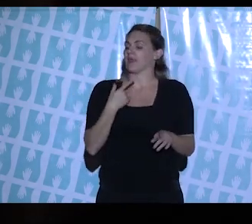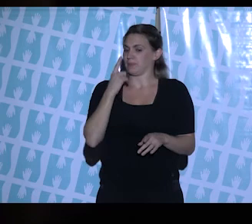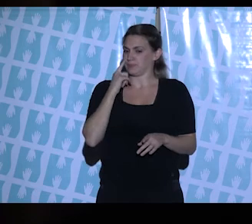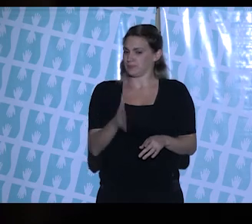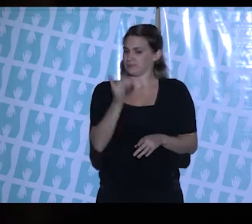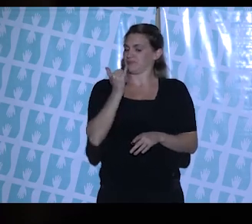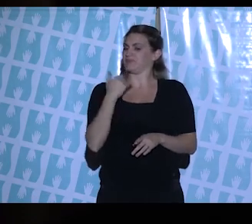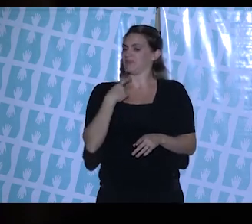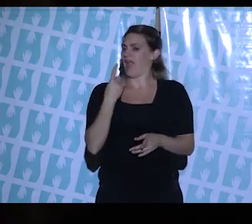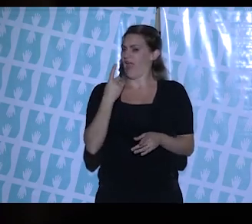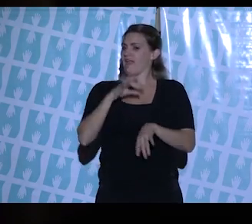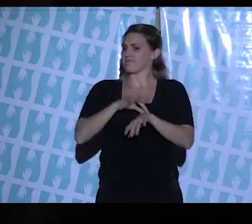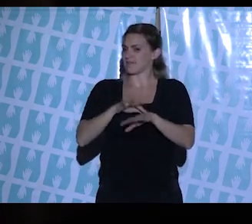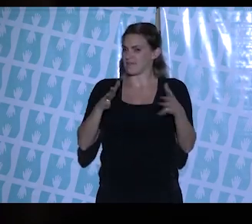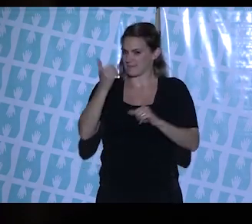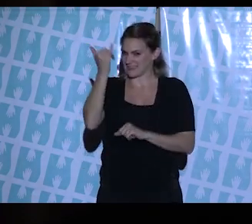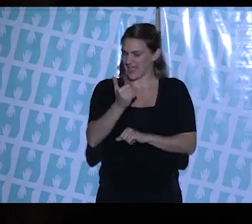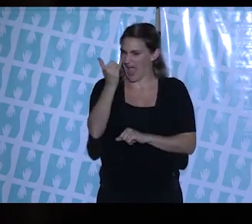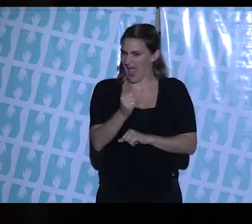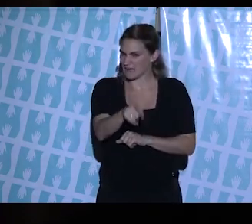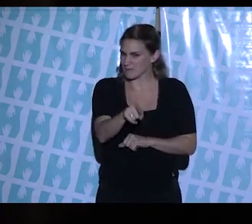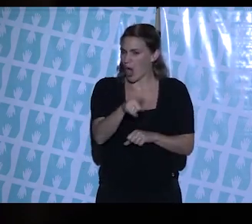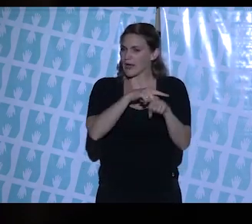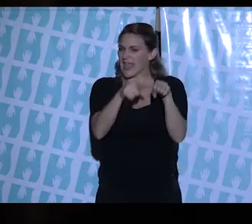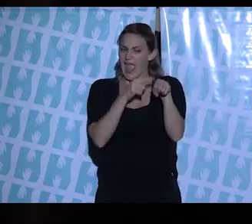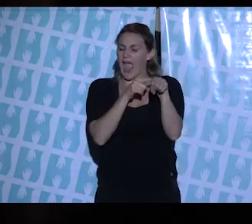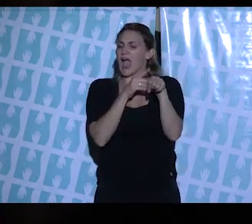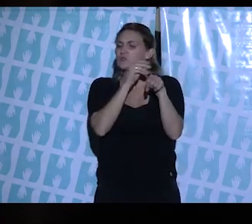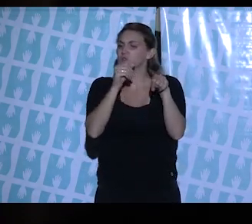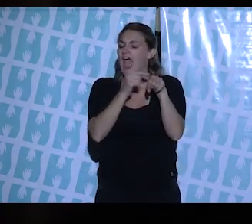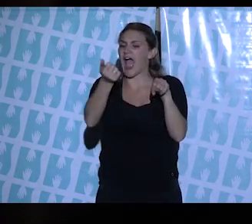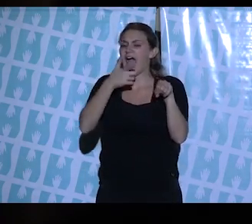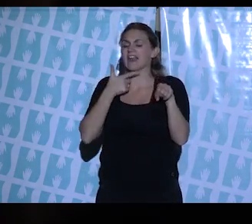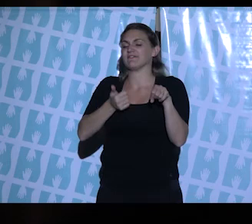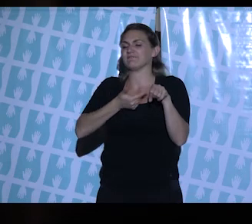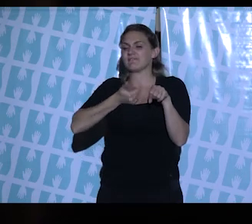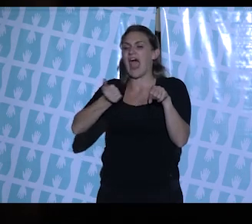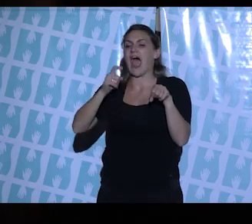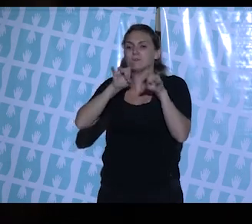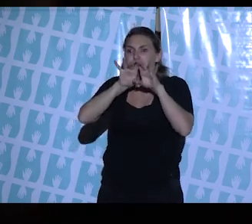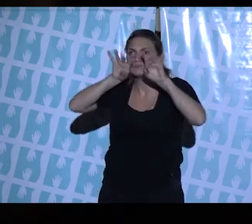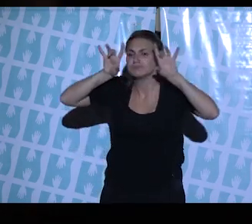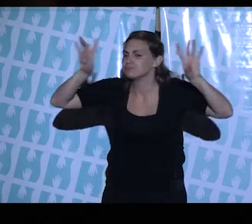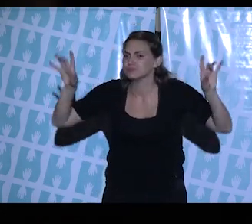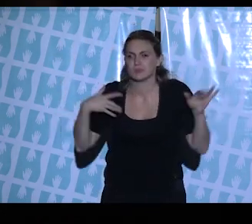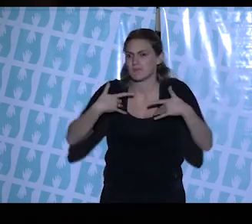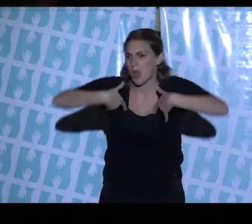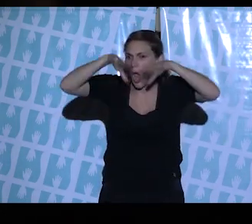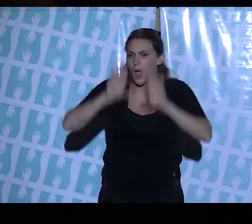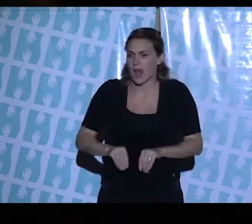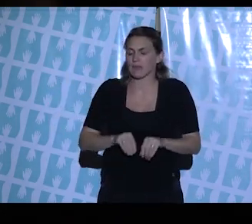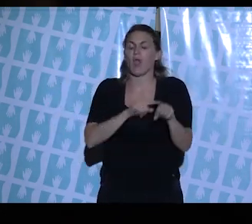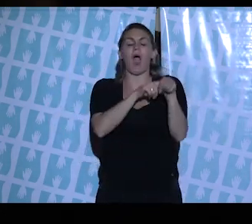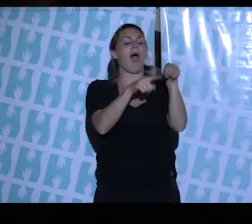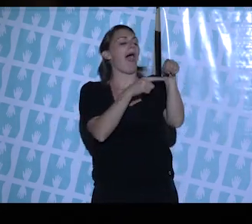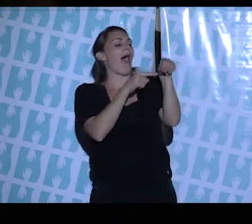enfermedad está instalada porque la alfa-sinucleína se ha diseminado, yo puedo dar tratamientos que hacen